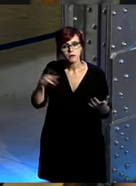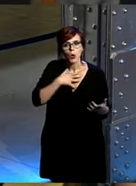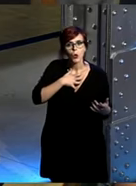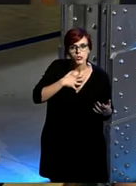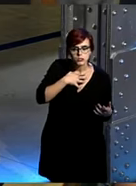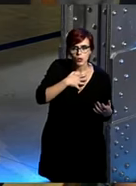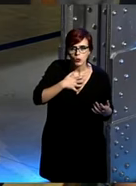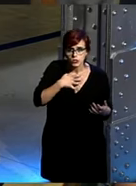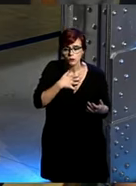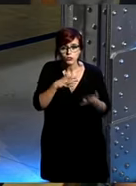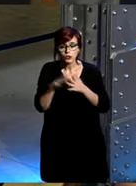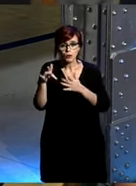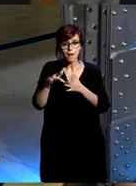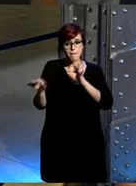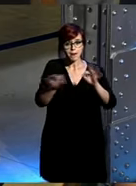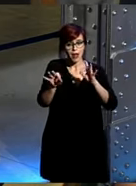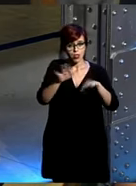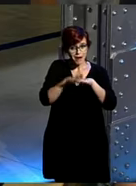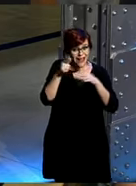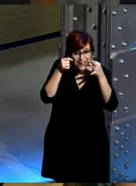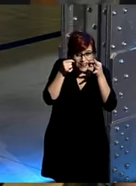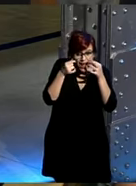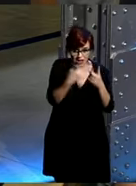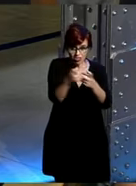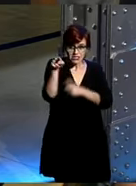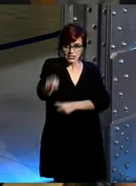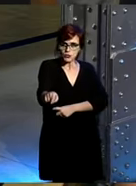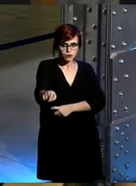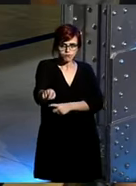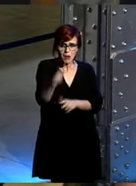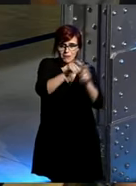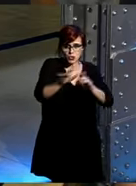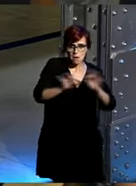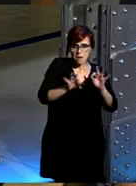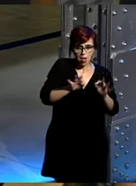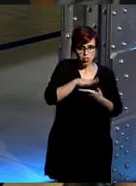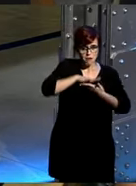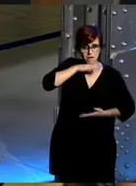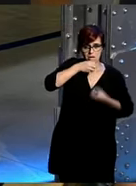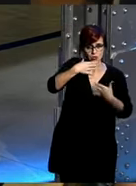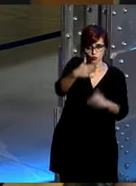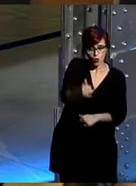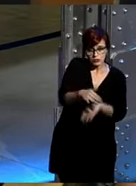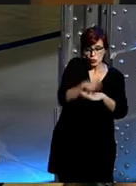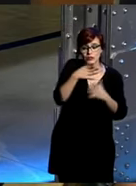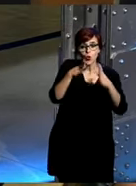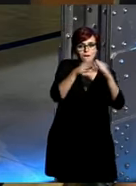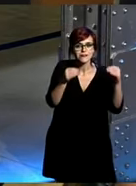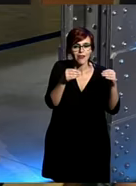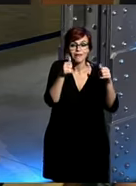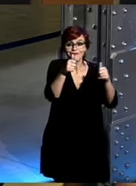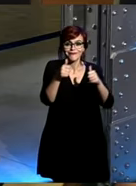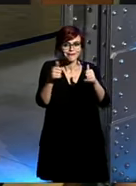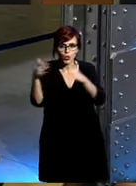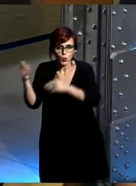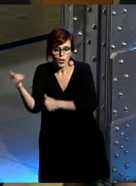cada vez más encontrar gente preparada para lo que se necesita. Porque eso no está en la universidad. Y además es que lo